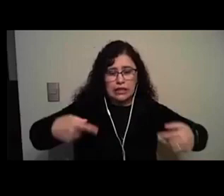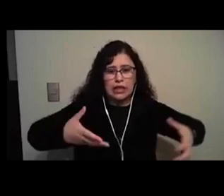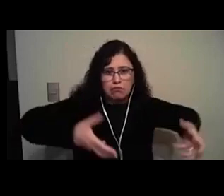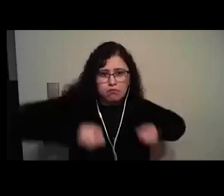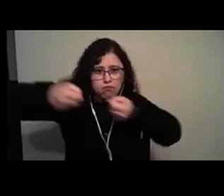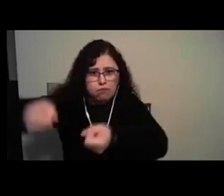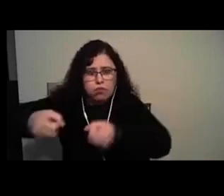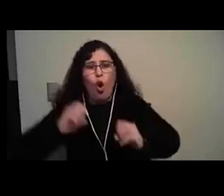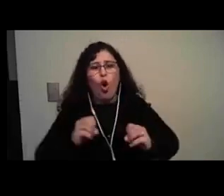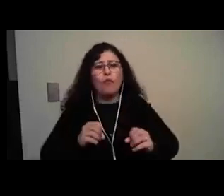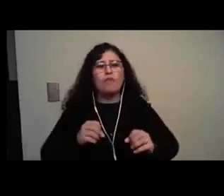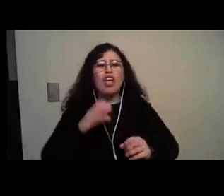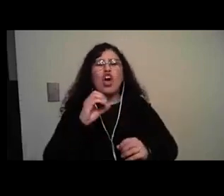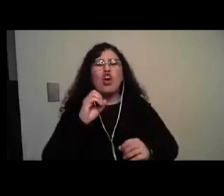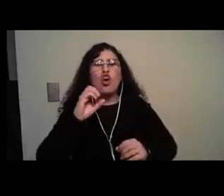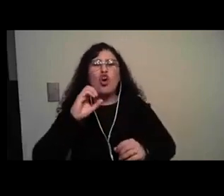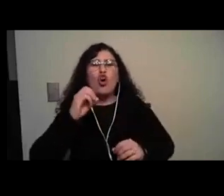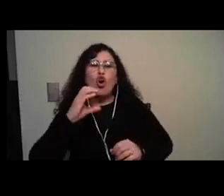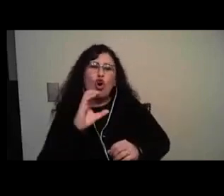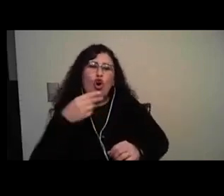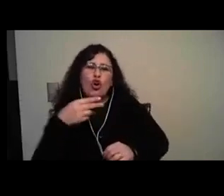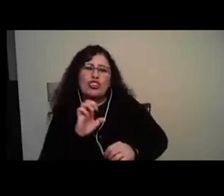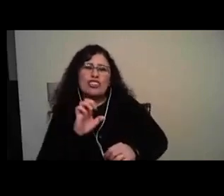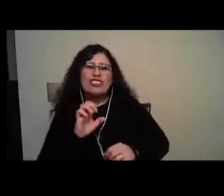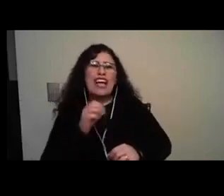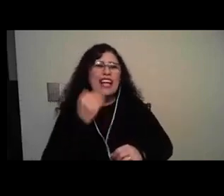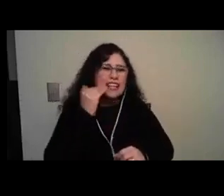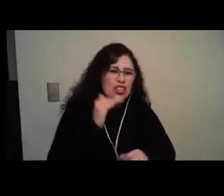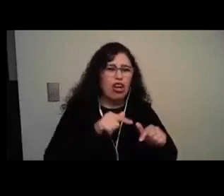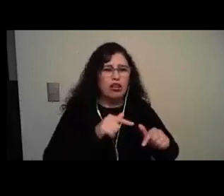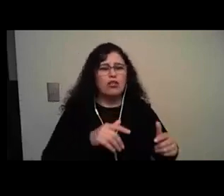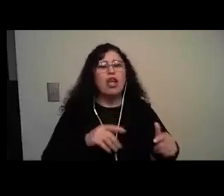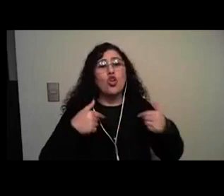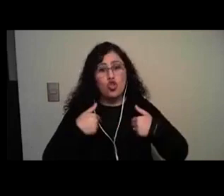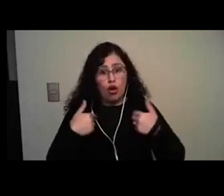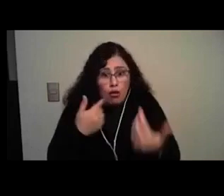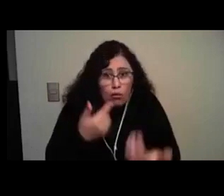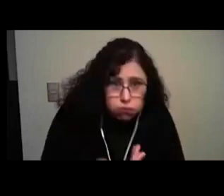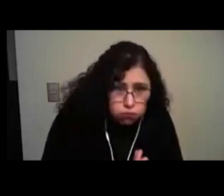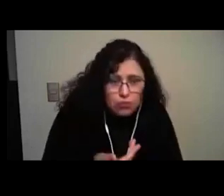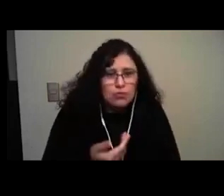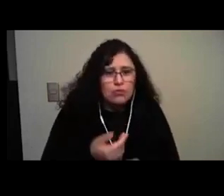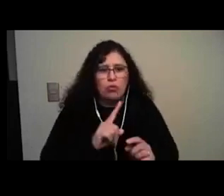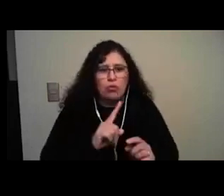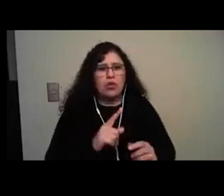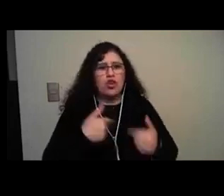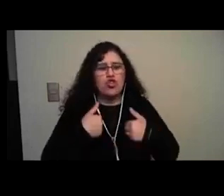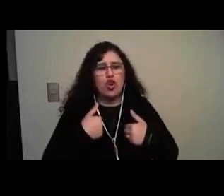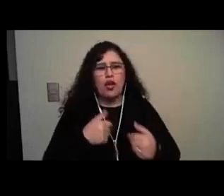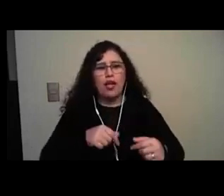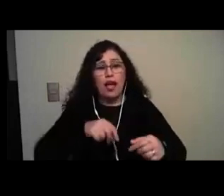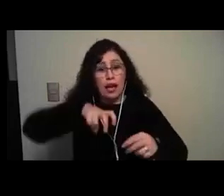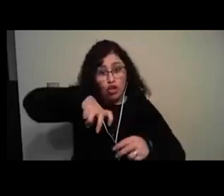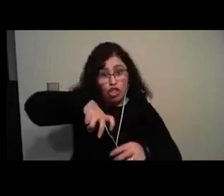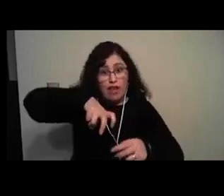los llevaba a la colchoneta, ¿ya? Y uno lo que hacía, no me inclinaba con el cuerpo hacia adelante a bajar el niño, sino que flectaba rodillas, ¿ya? Y